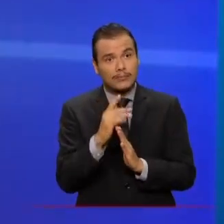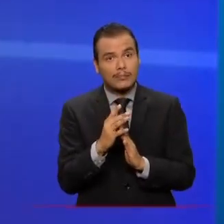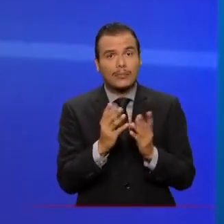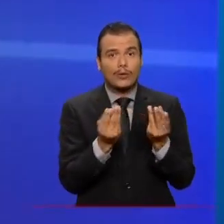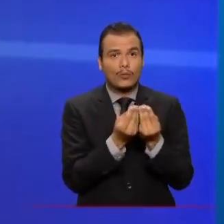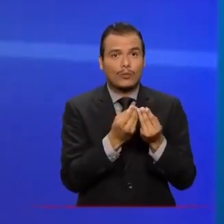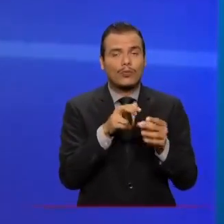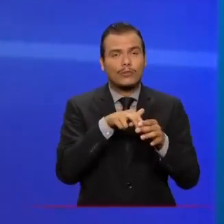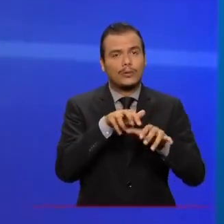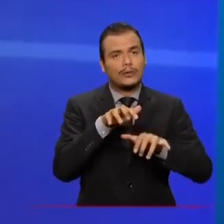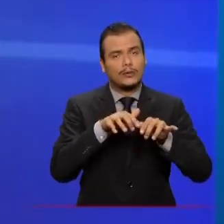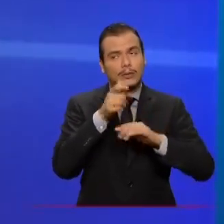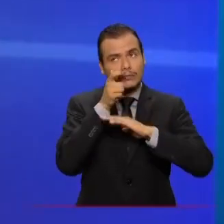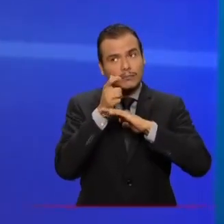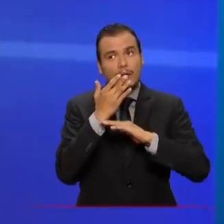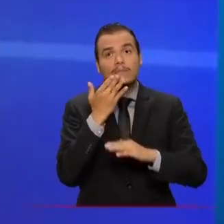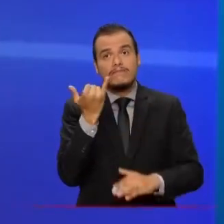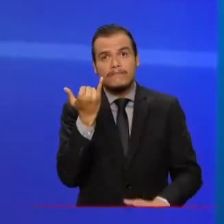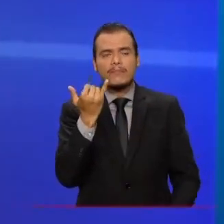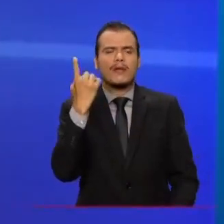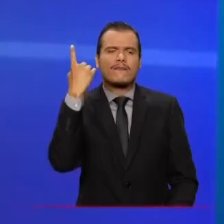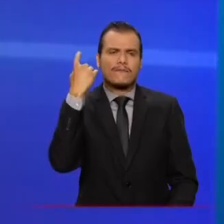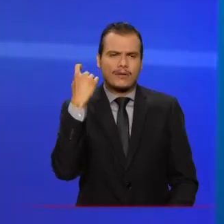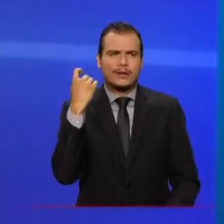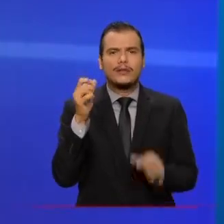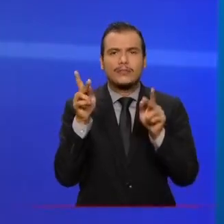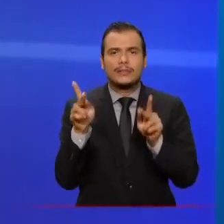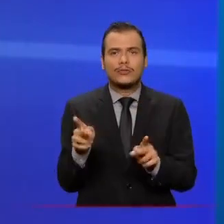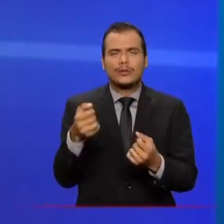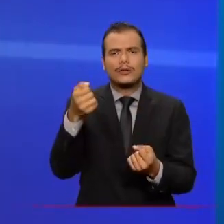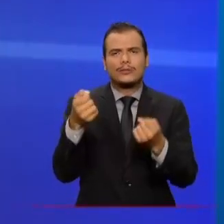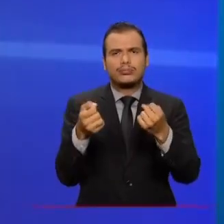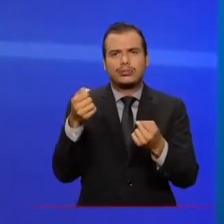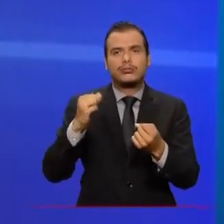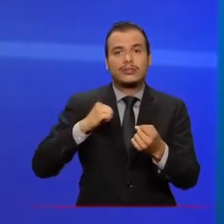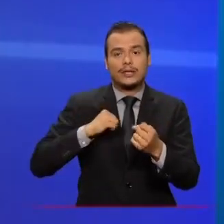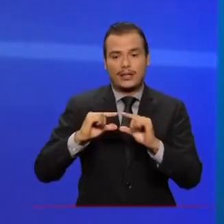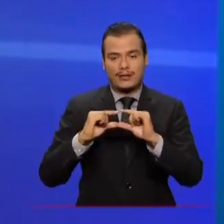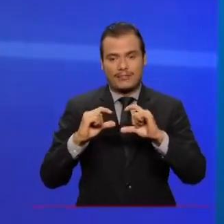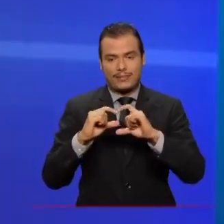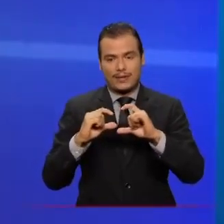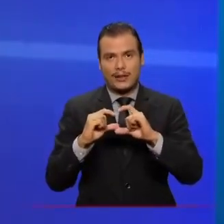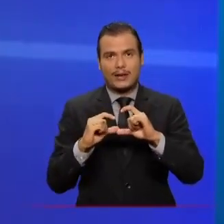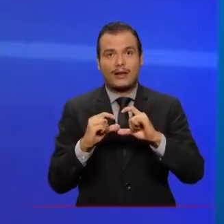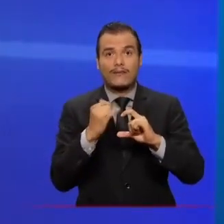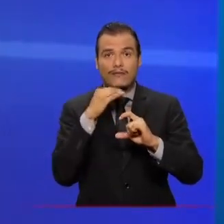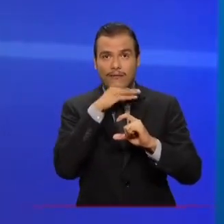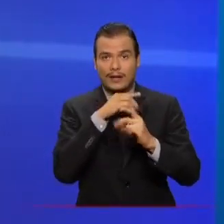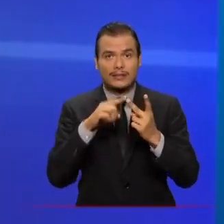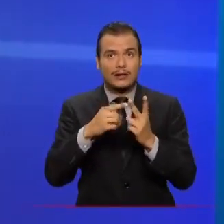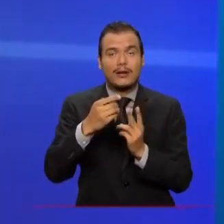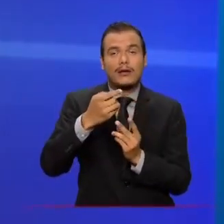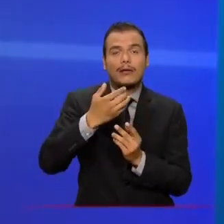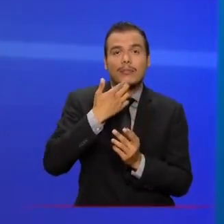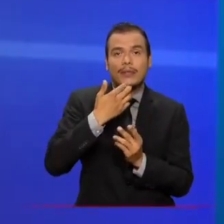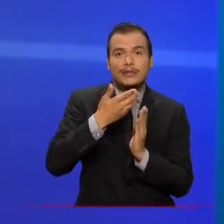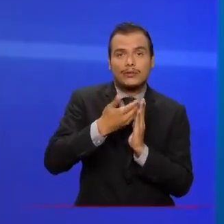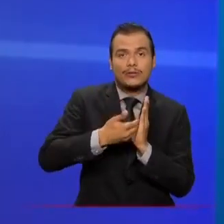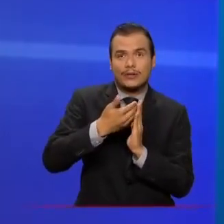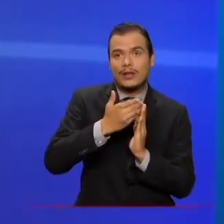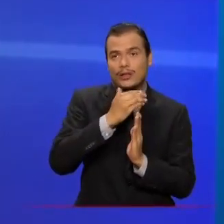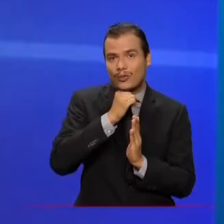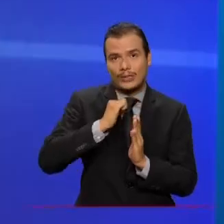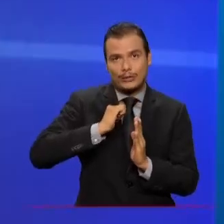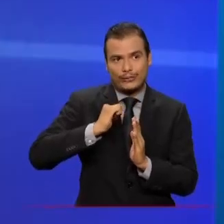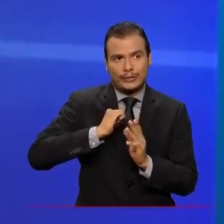de la Secretaría de Movilidad. El autor transitaba con placas falsas, no tenía tarjeta de operación y, lo que es más